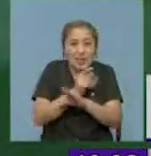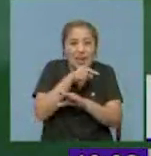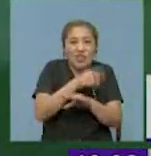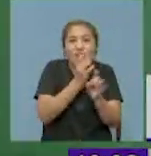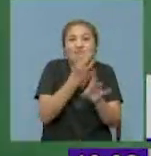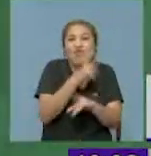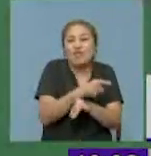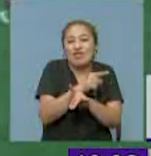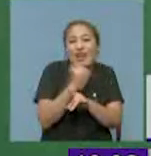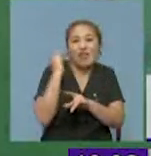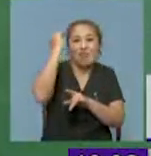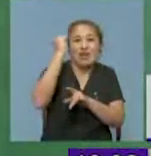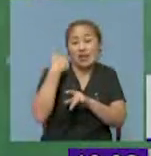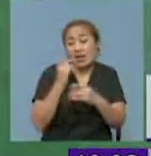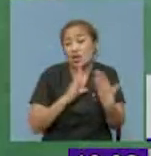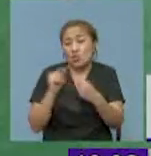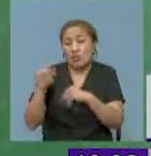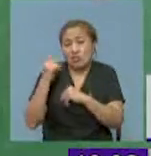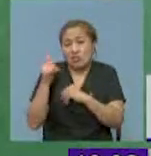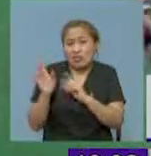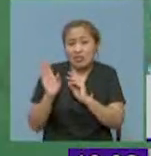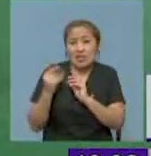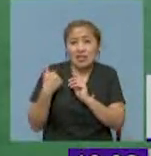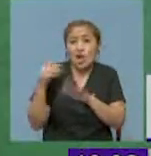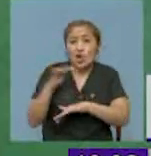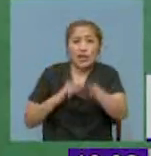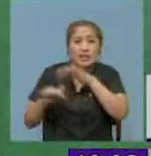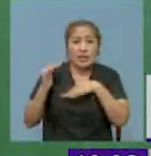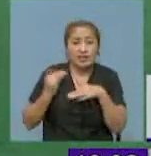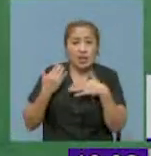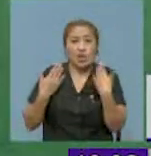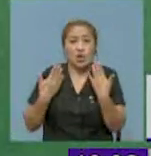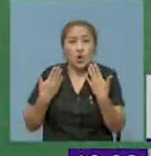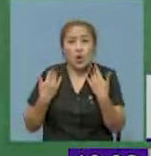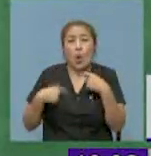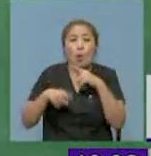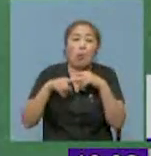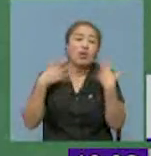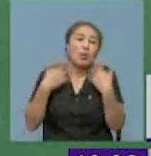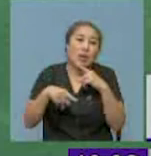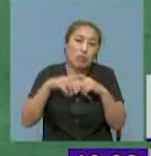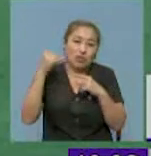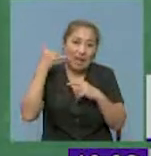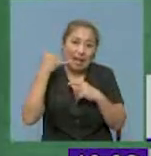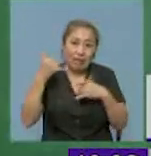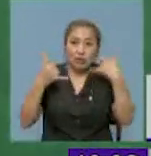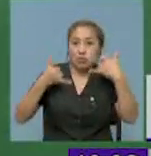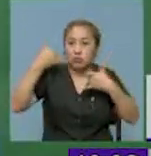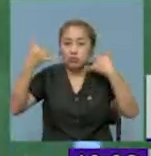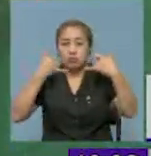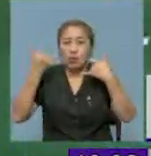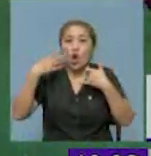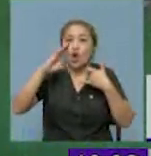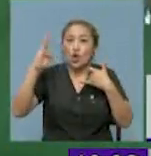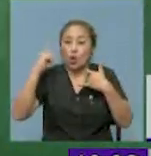y si le voy a dar una mano en todo lo que es organizativo todo eso que se hace por teléfono para hablar con los otros clubes cuando vienen cuando